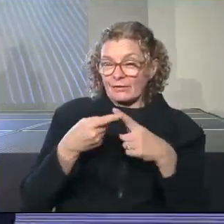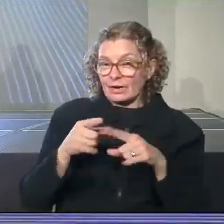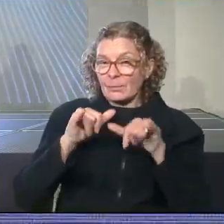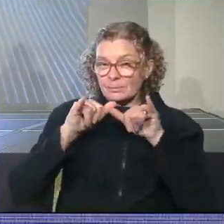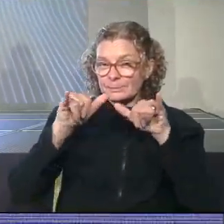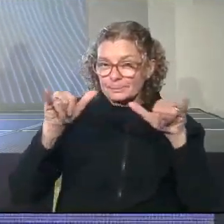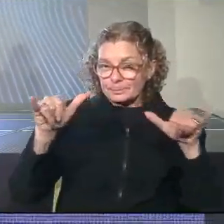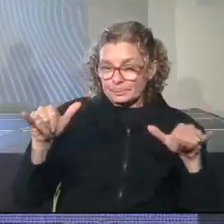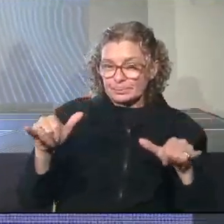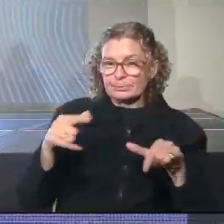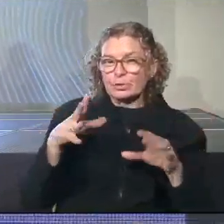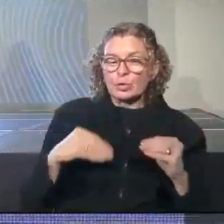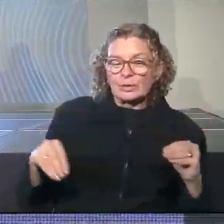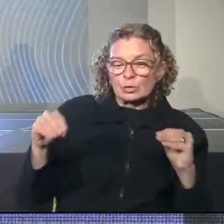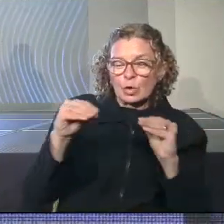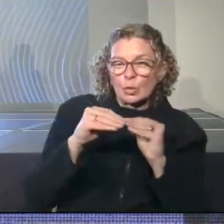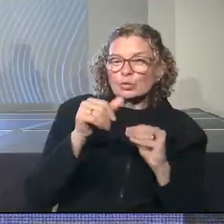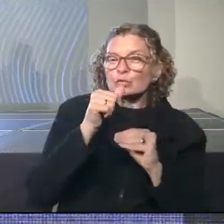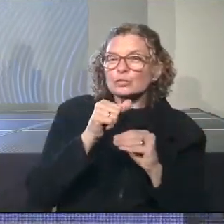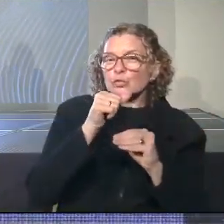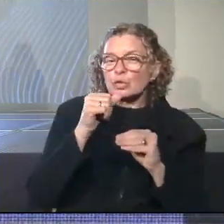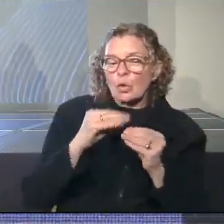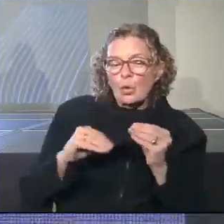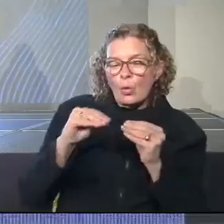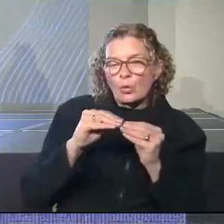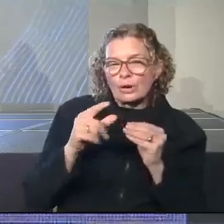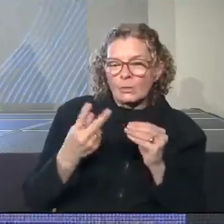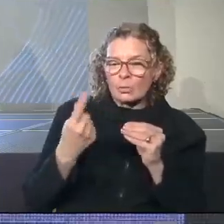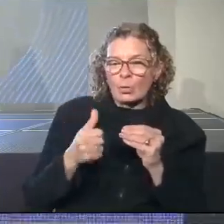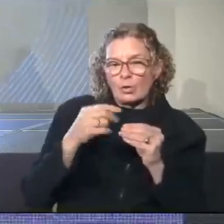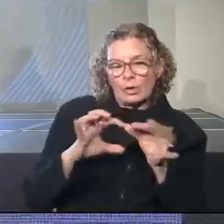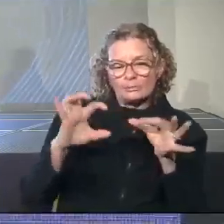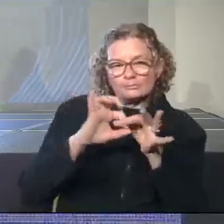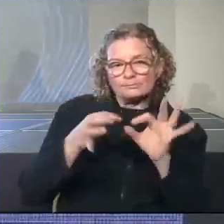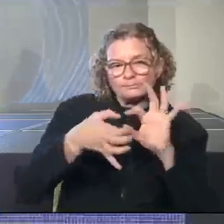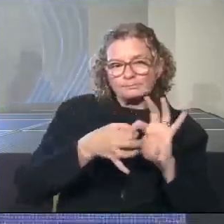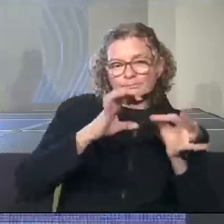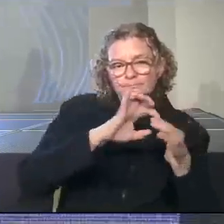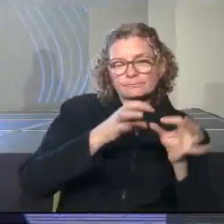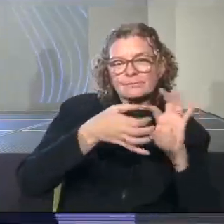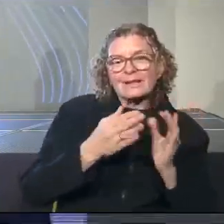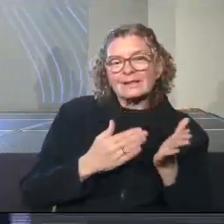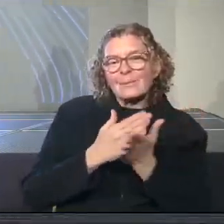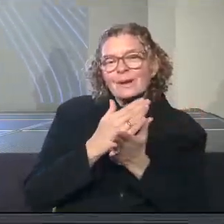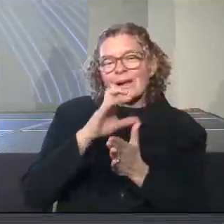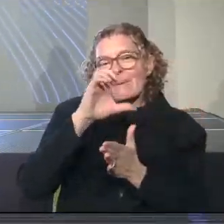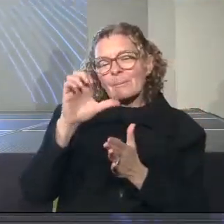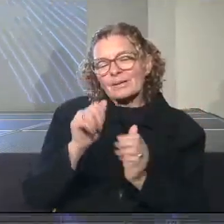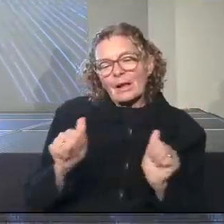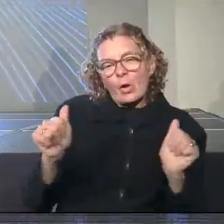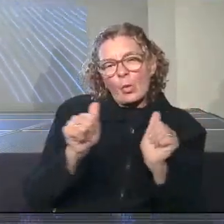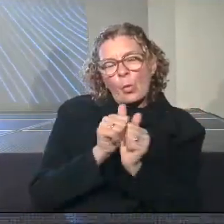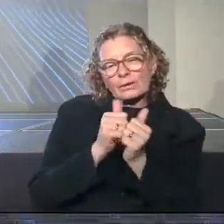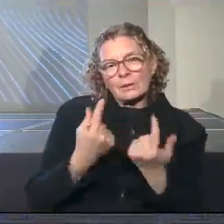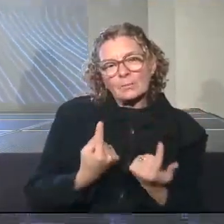publicidad. Todo este conjunto de soluciones son complementarias entre sí y logran que individuos y empresas se encuentren y puedan